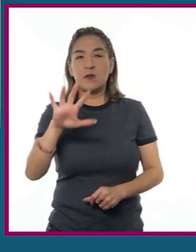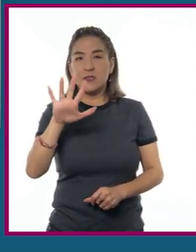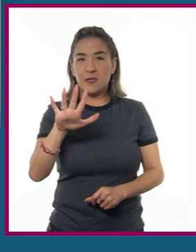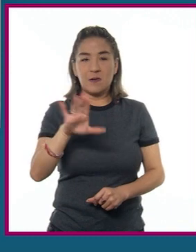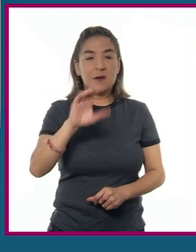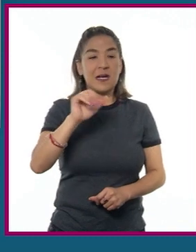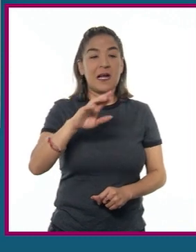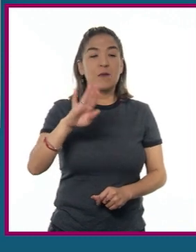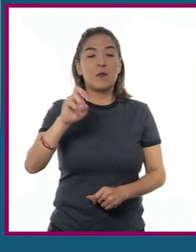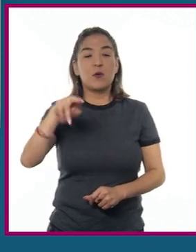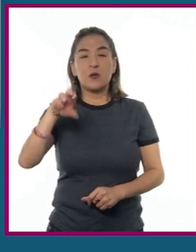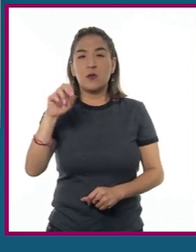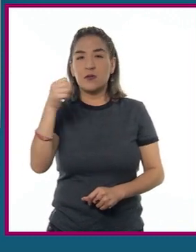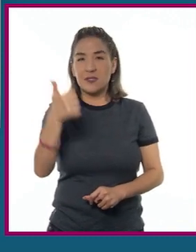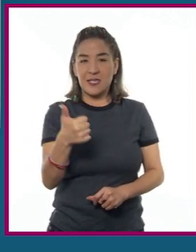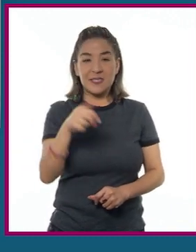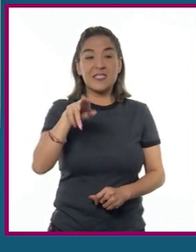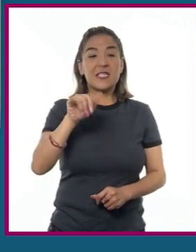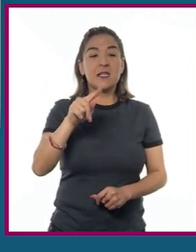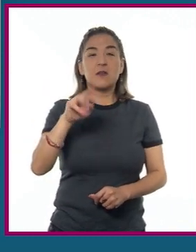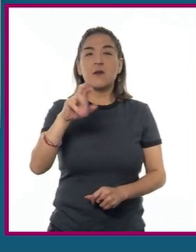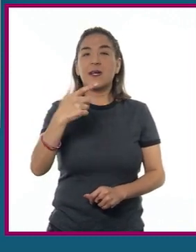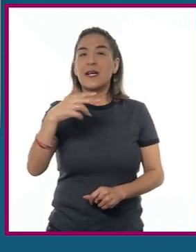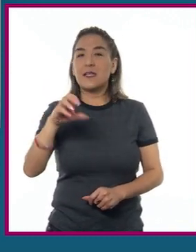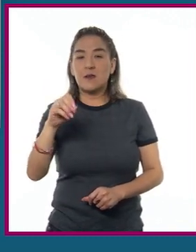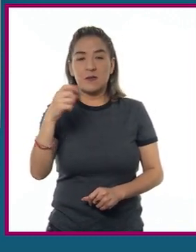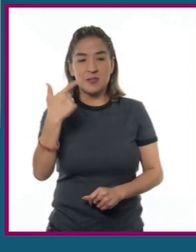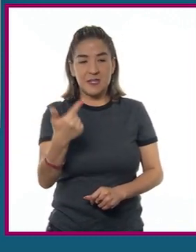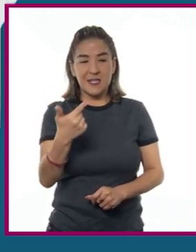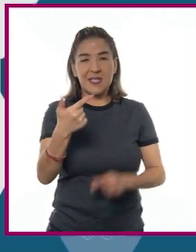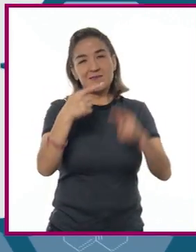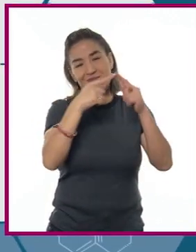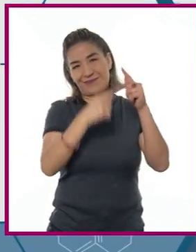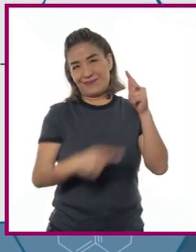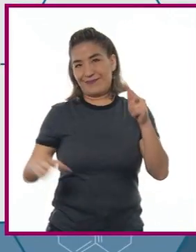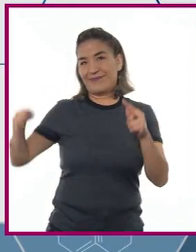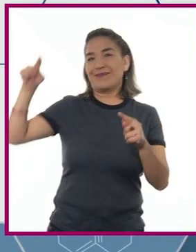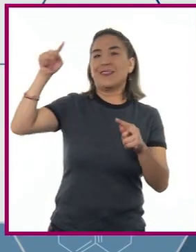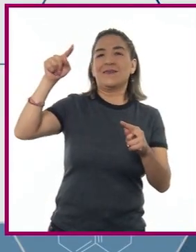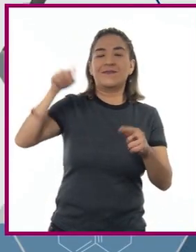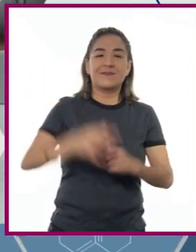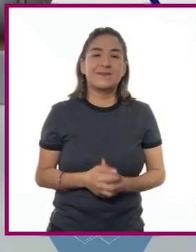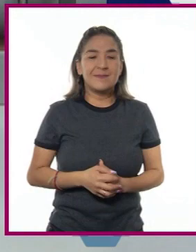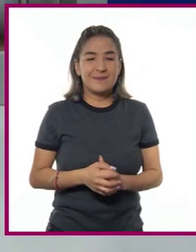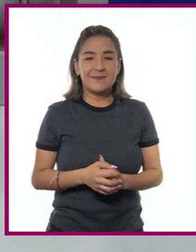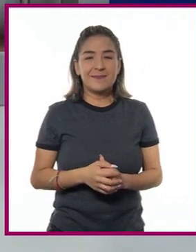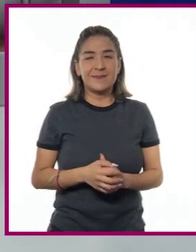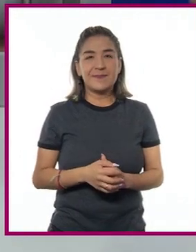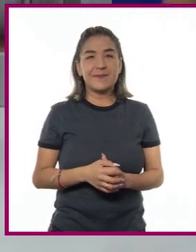carbono 6, nitrógeno 7 y así sucesivamente.